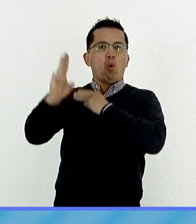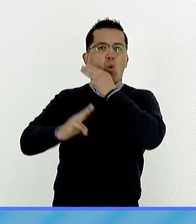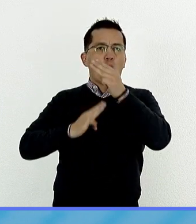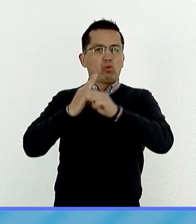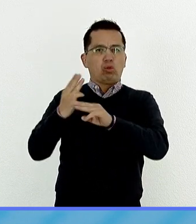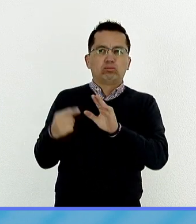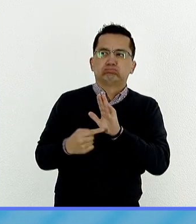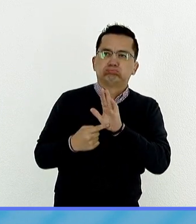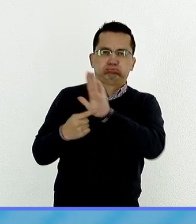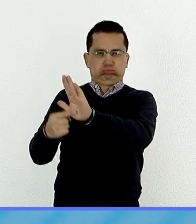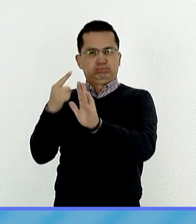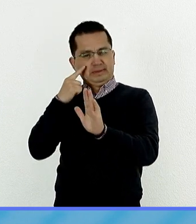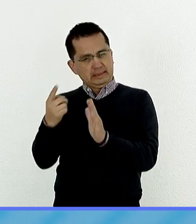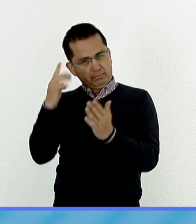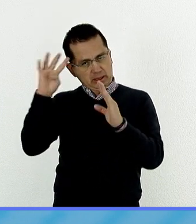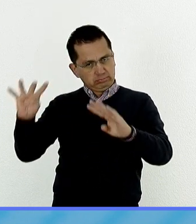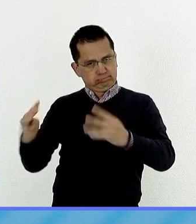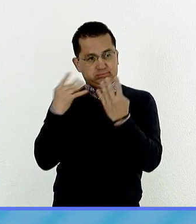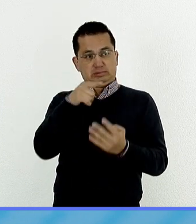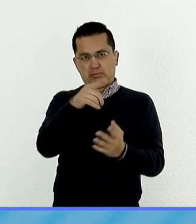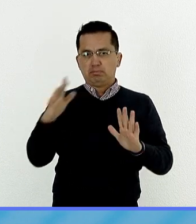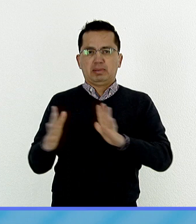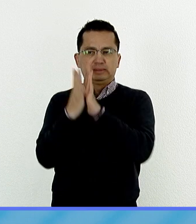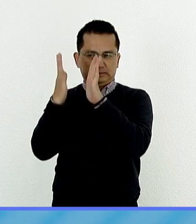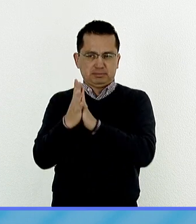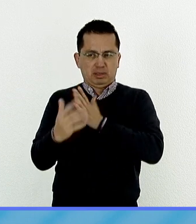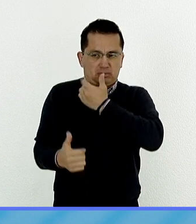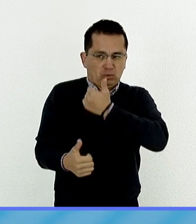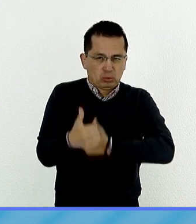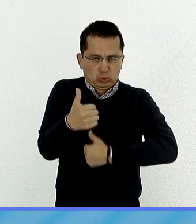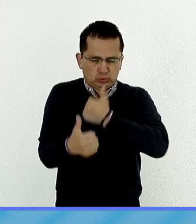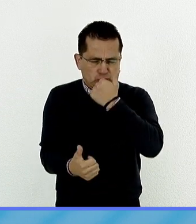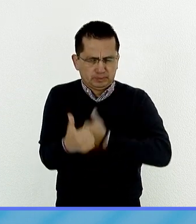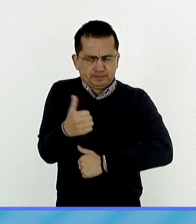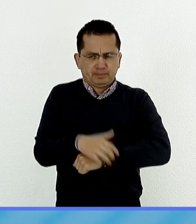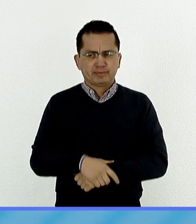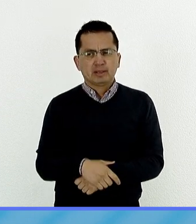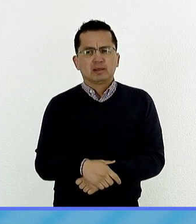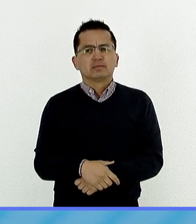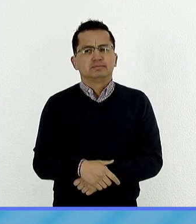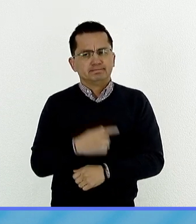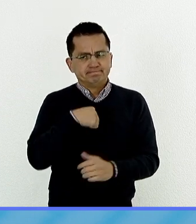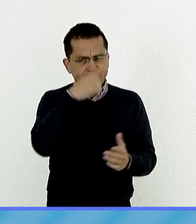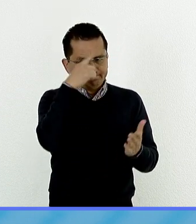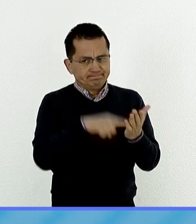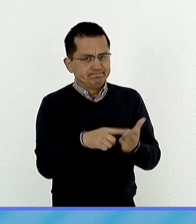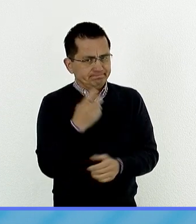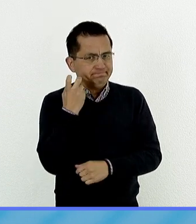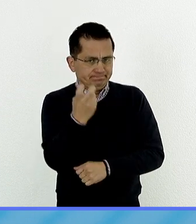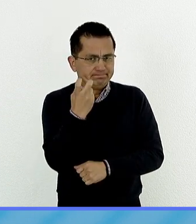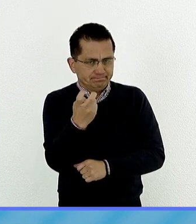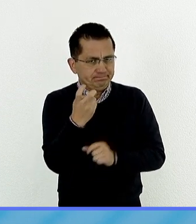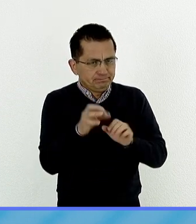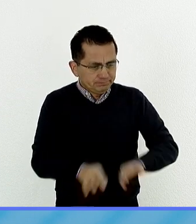que concursan allá y que se han destacado o sea creo que es una un asunto muy importante para el desarrollo personal de los